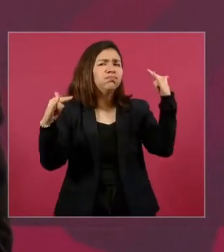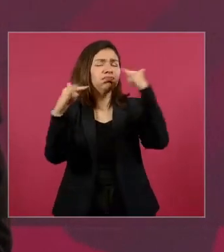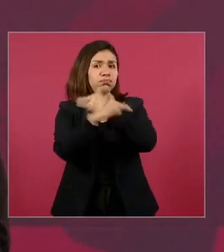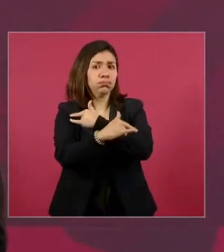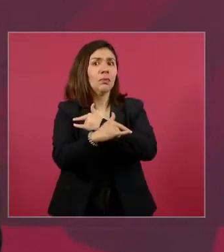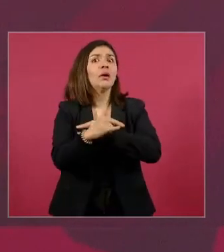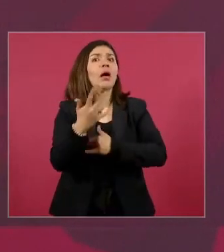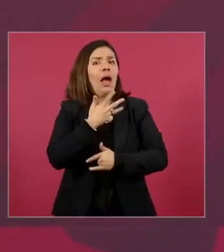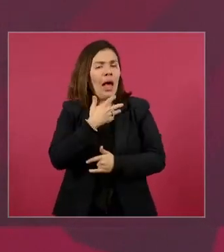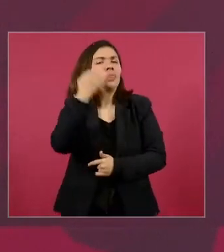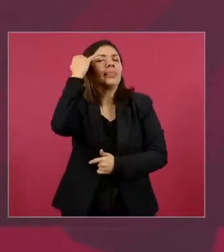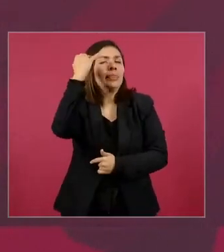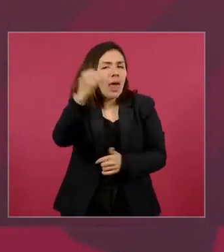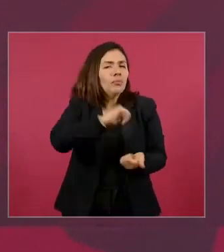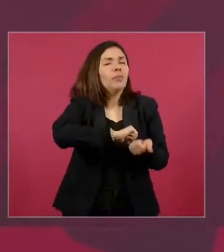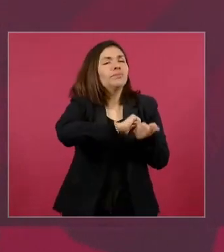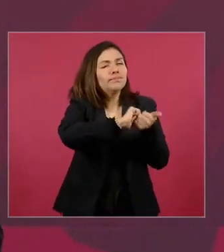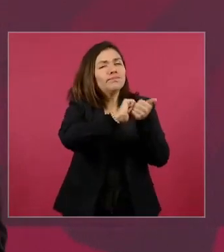Llevó su tiempo.